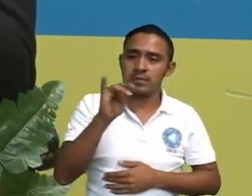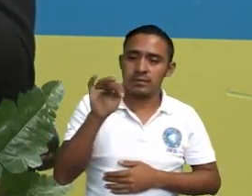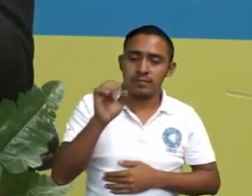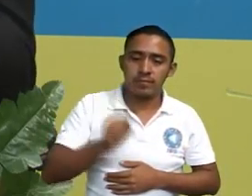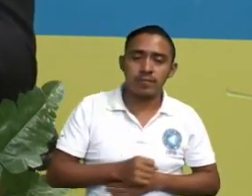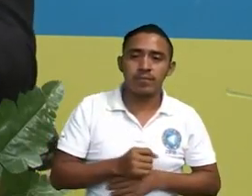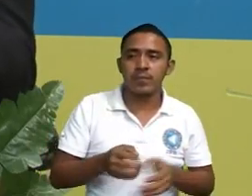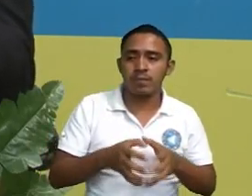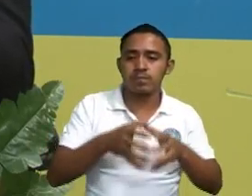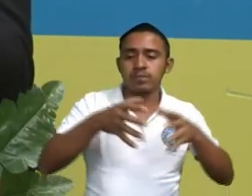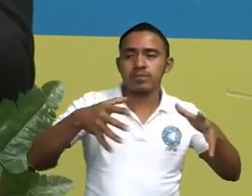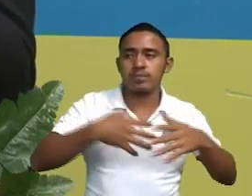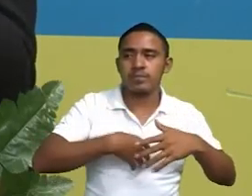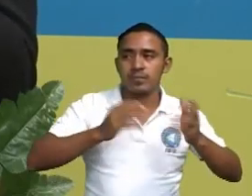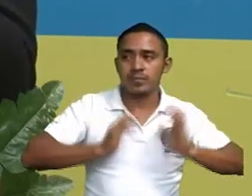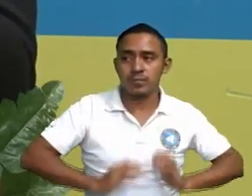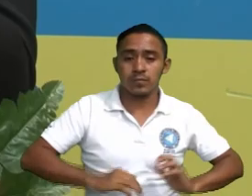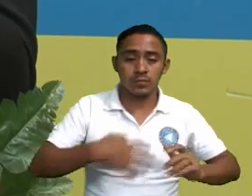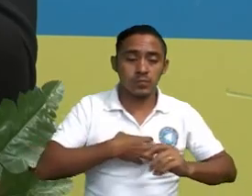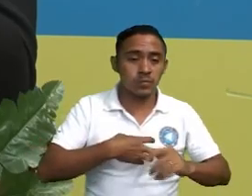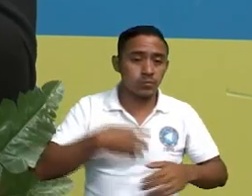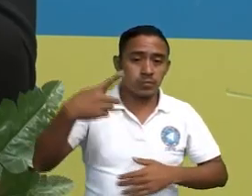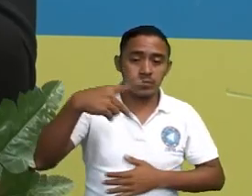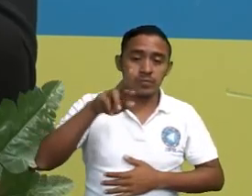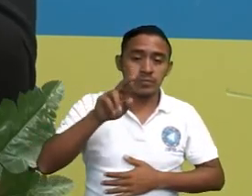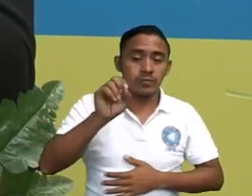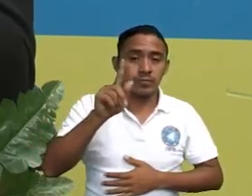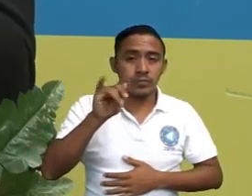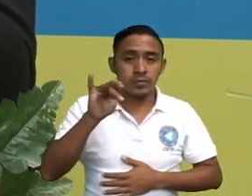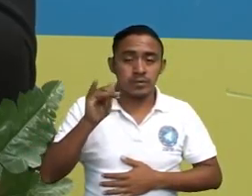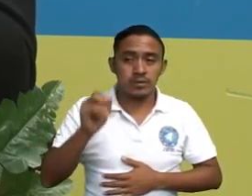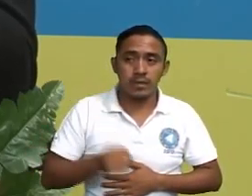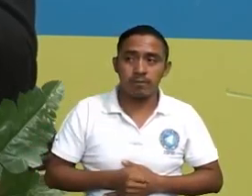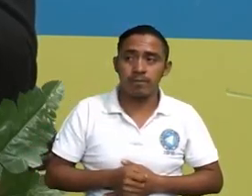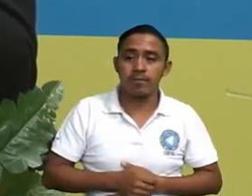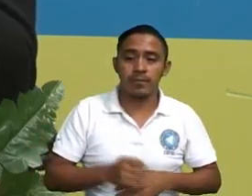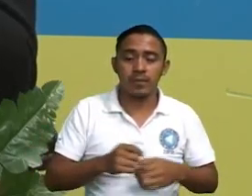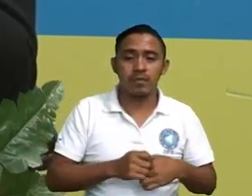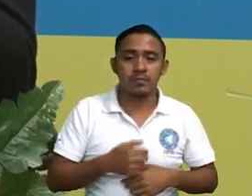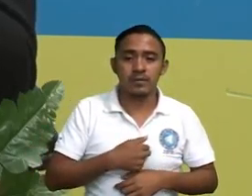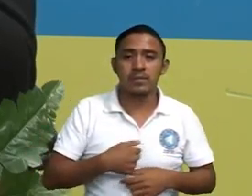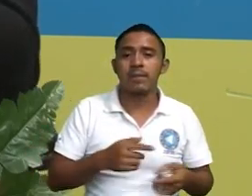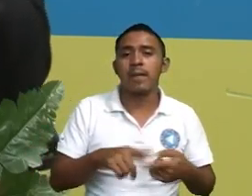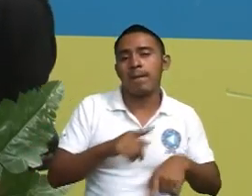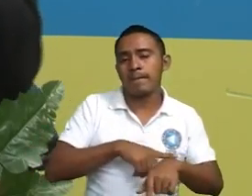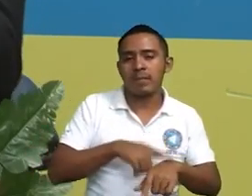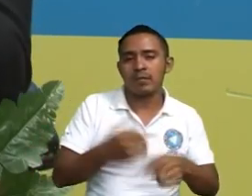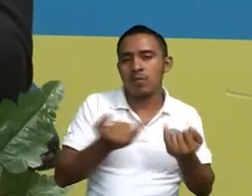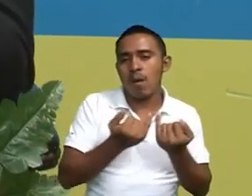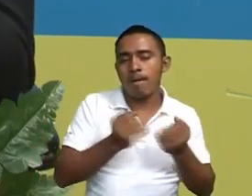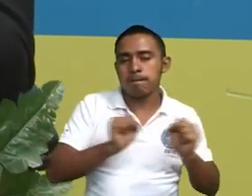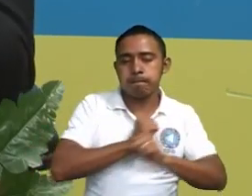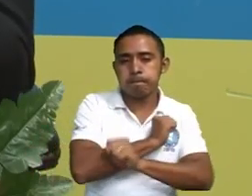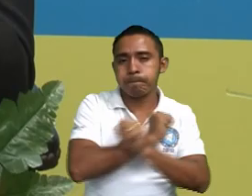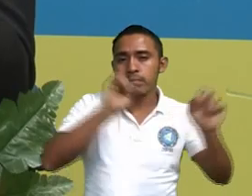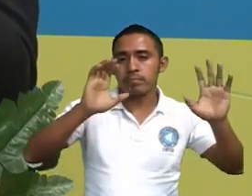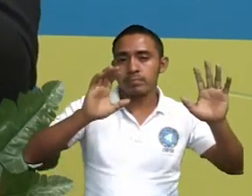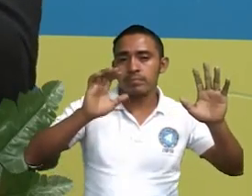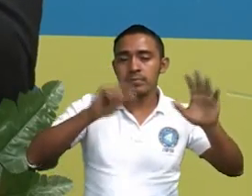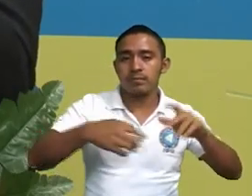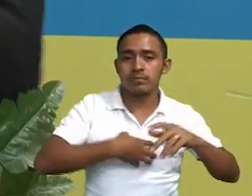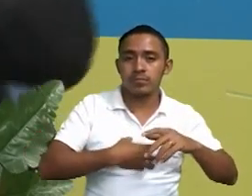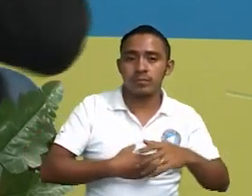¿De qué está compuesto nuestro cuerpo? De proteínas. Entonces, hace cuenta y caso que se activa una bomba que destruye al